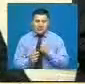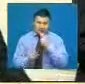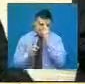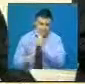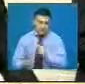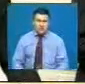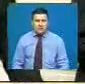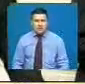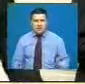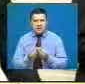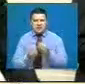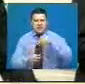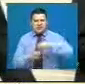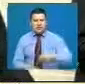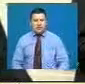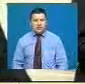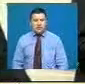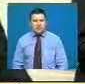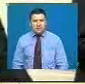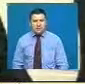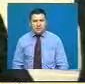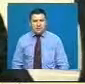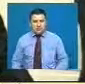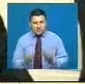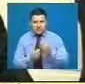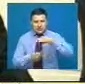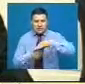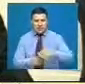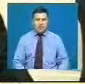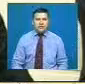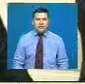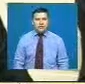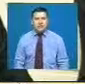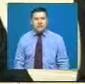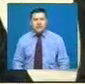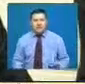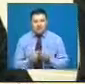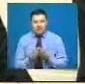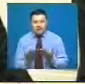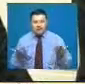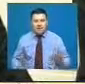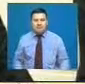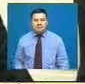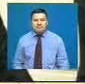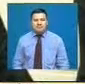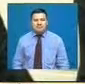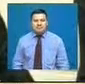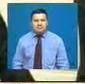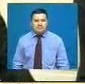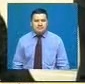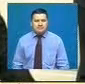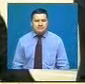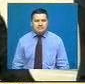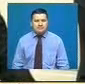respeto, le dijo a la Junta Directiva de Ecopetrol, de la que yo hacía parte como